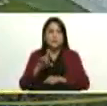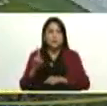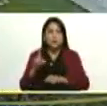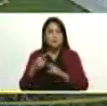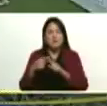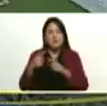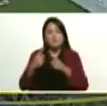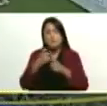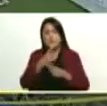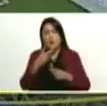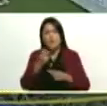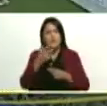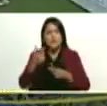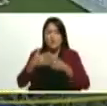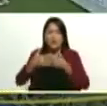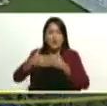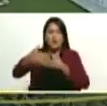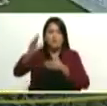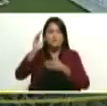venir.